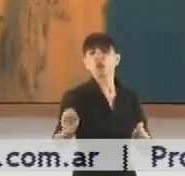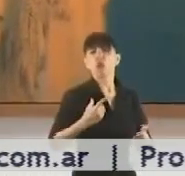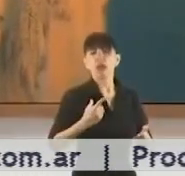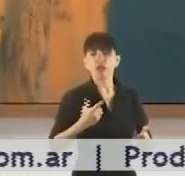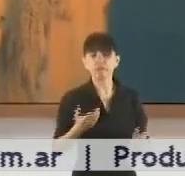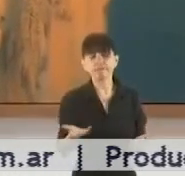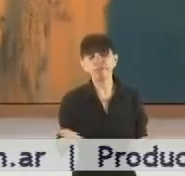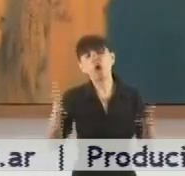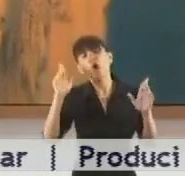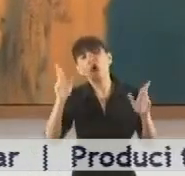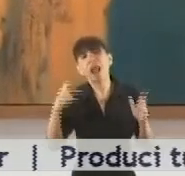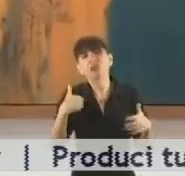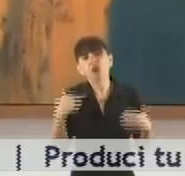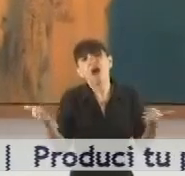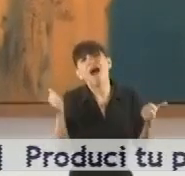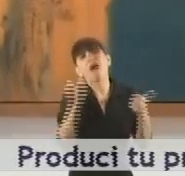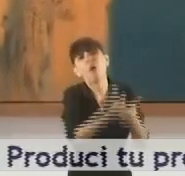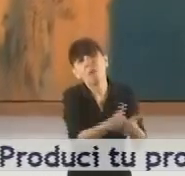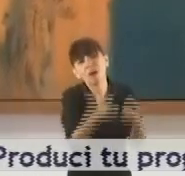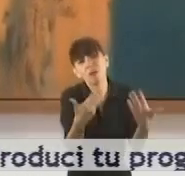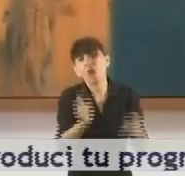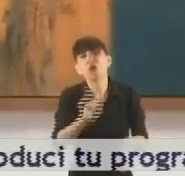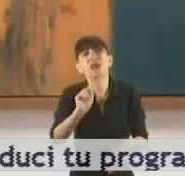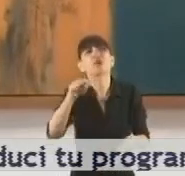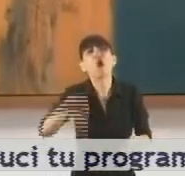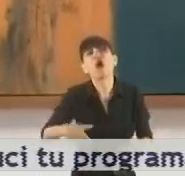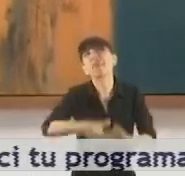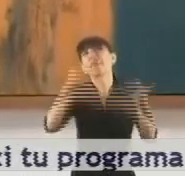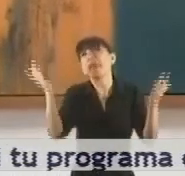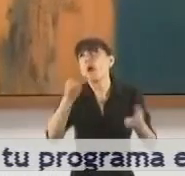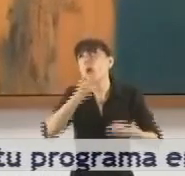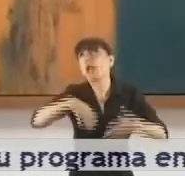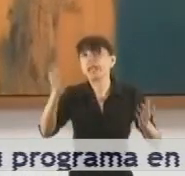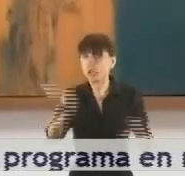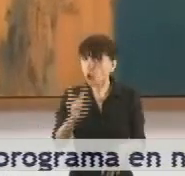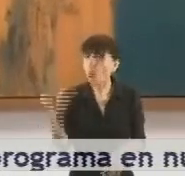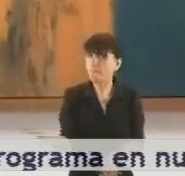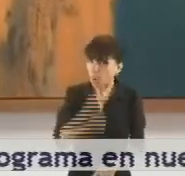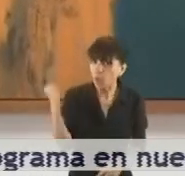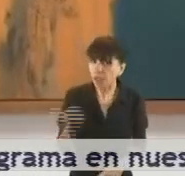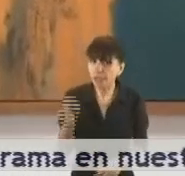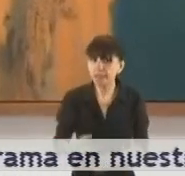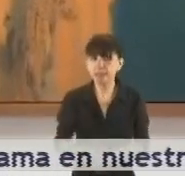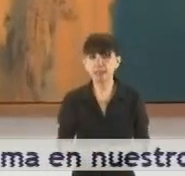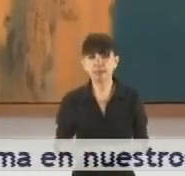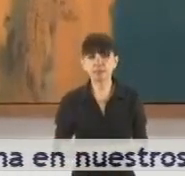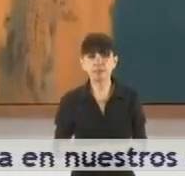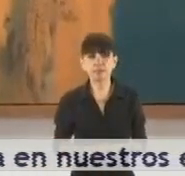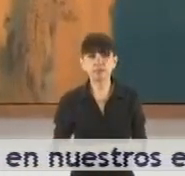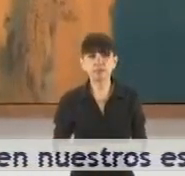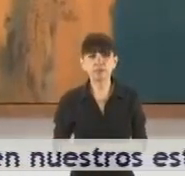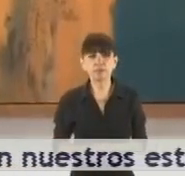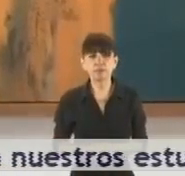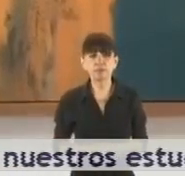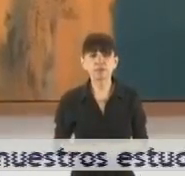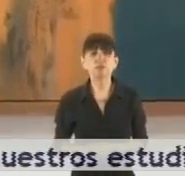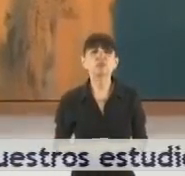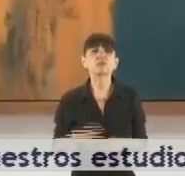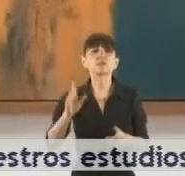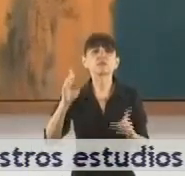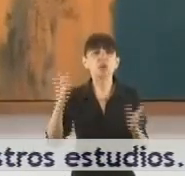acompañándolos. Para mí no es un día más. Fue por eso que la semana pasada